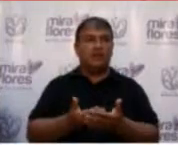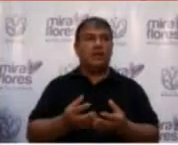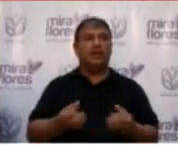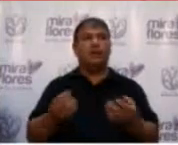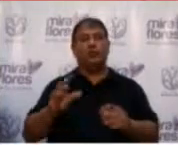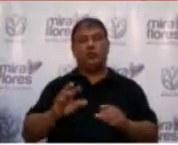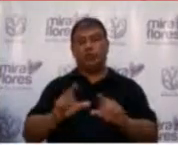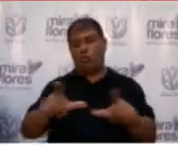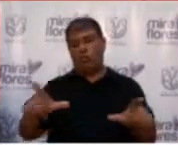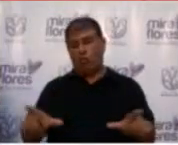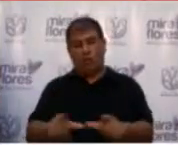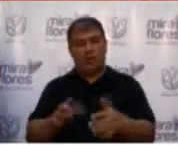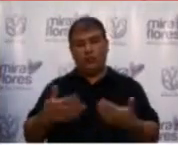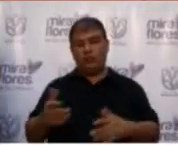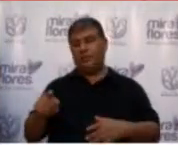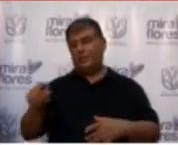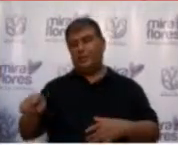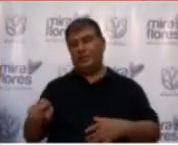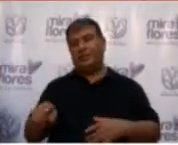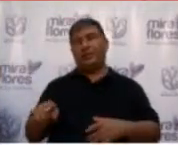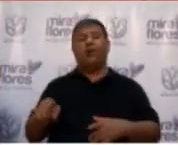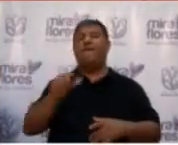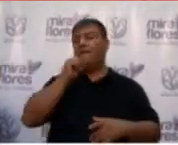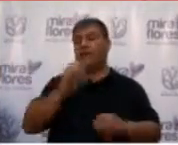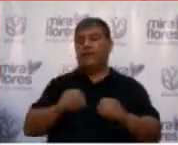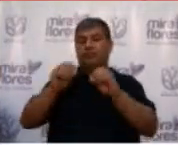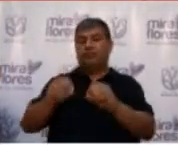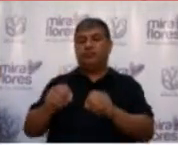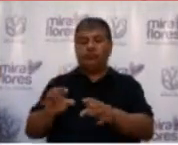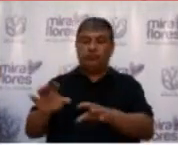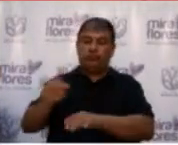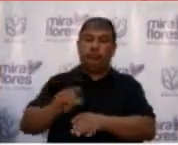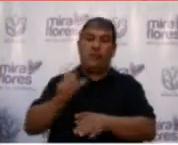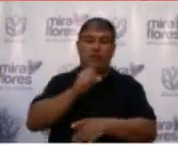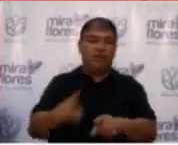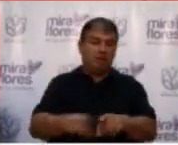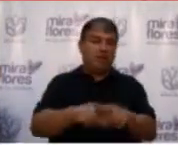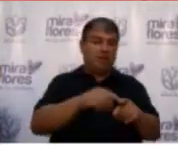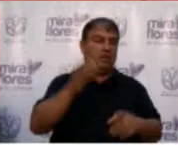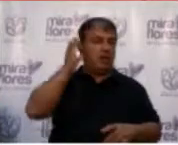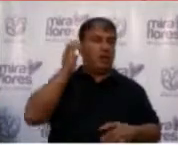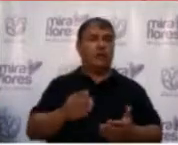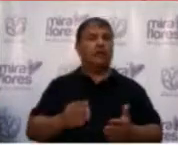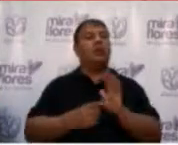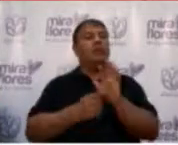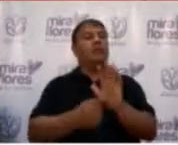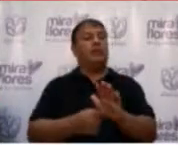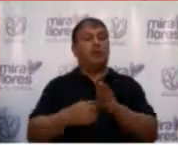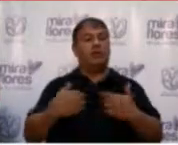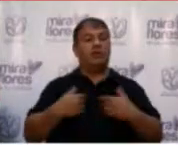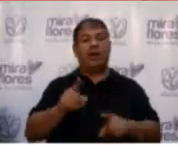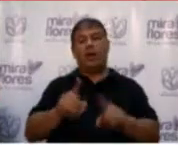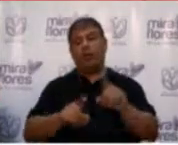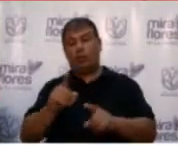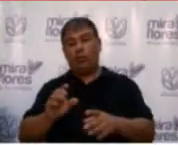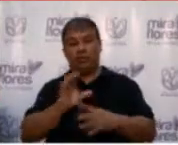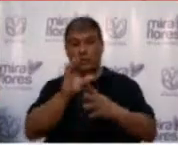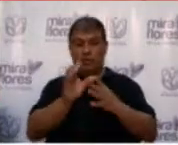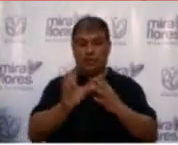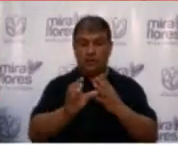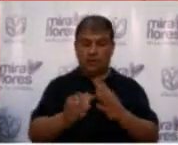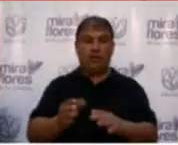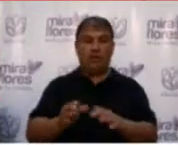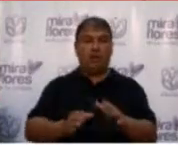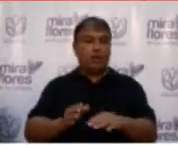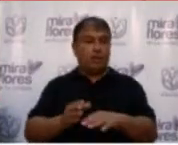en muchos sitios no se ha aplicado todavía ni se tiene en cuenta. Entonces, muestra que tenemos algunos aspectos que